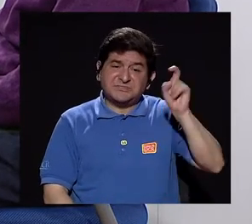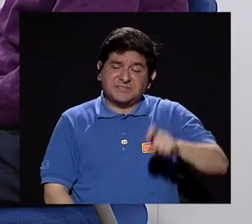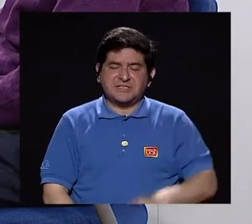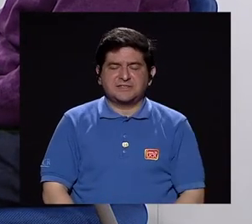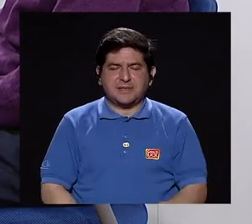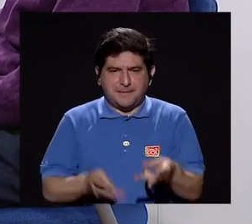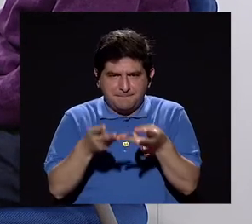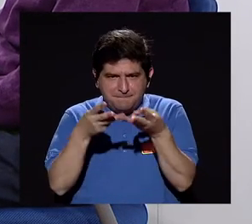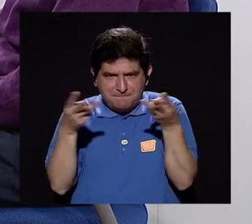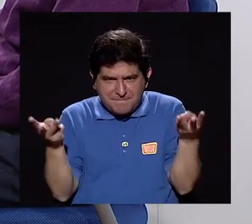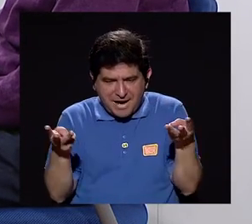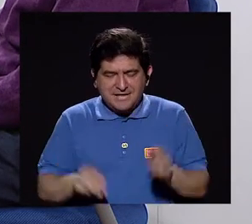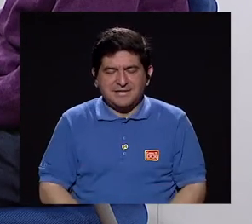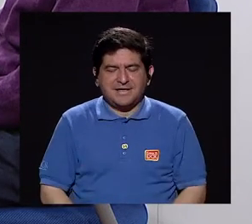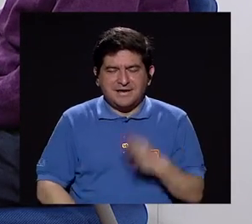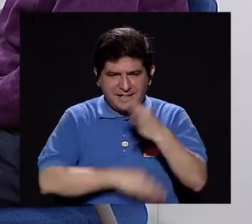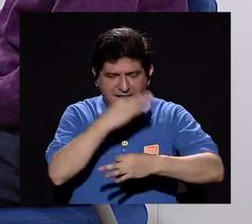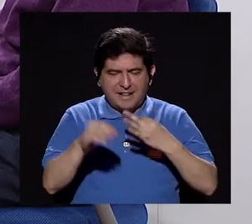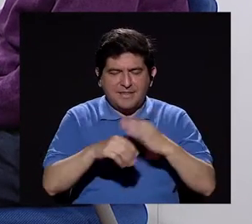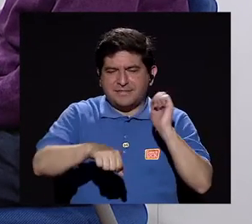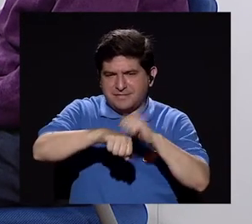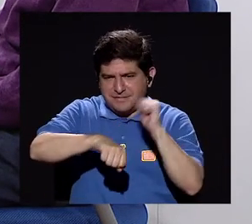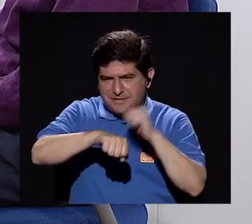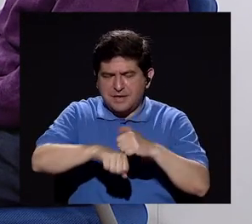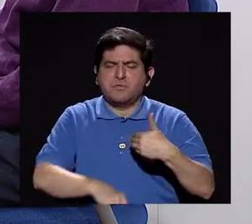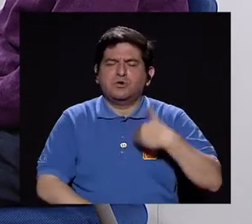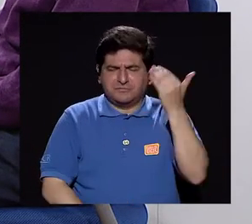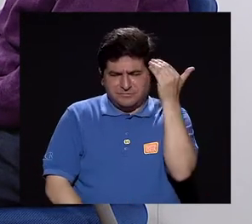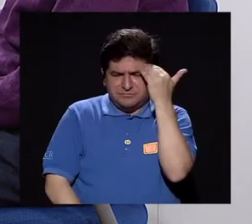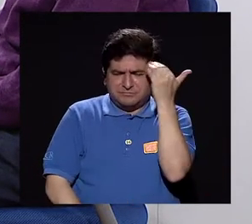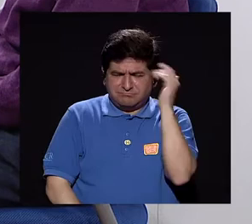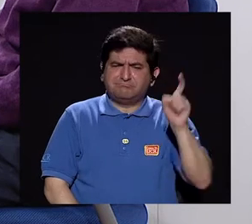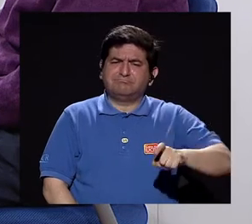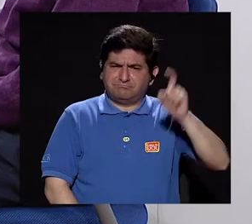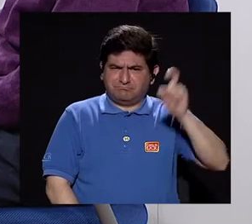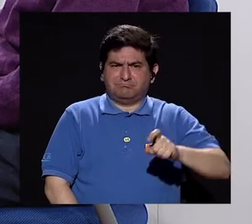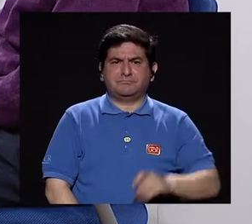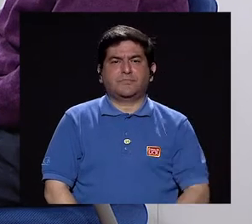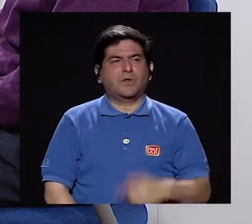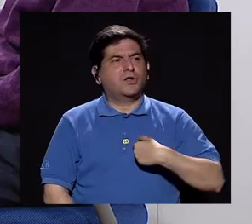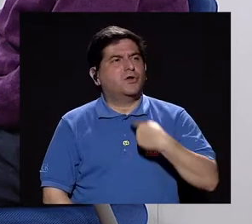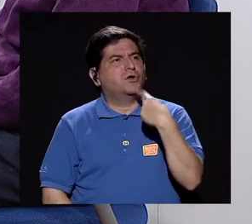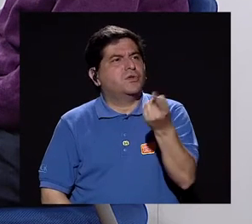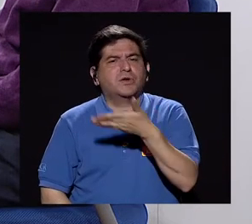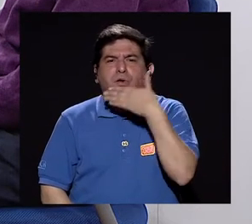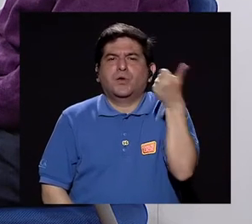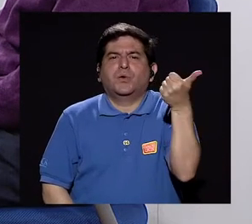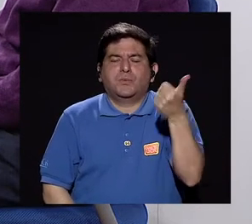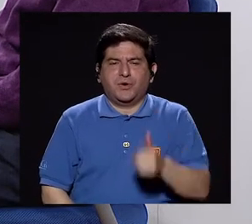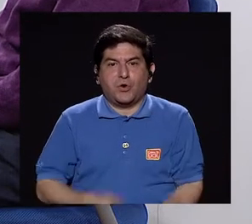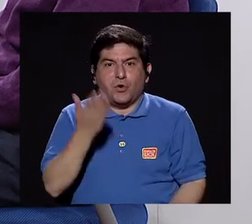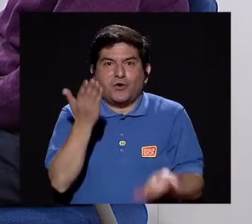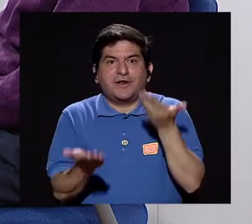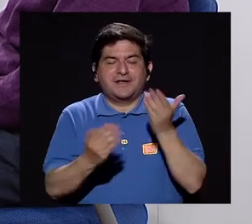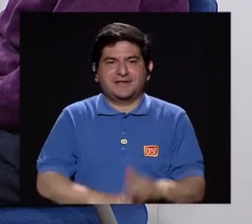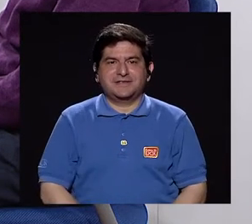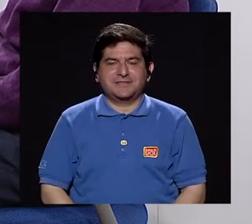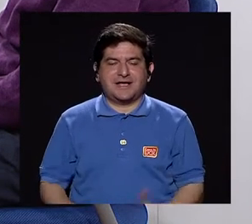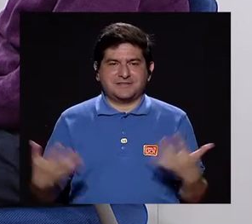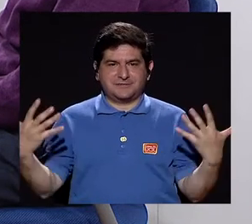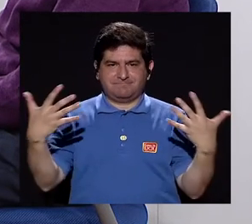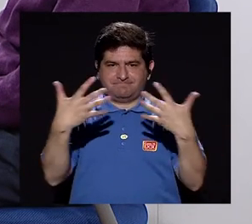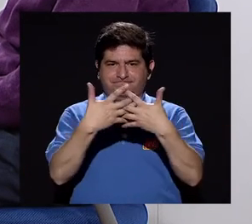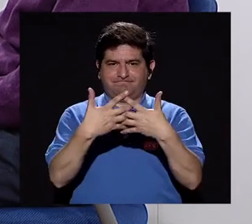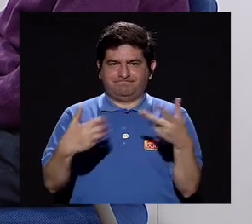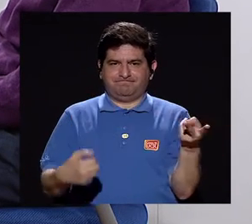verdad porque es un material geológico entonces es necesario tener un conocimiento básico yo diría que lo mejor es más bien que sean